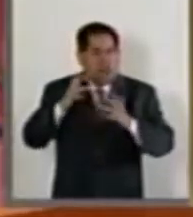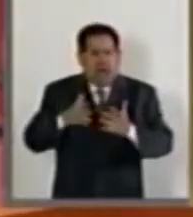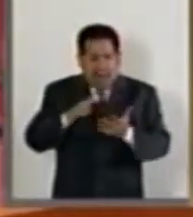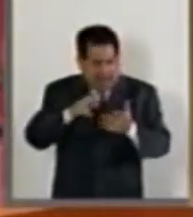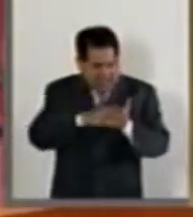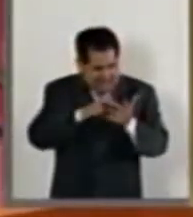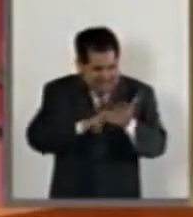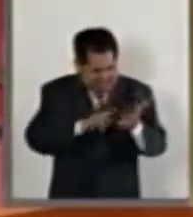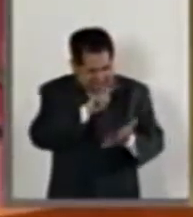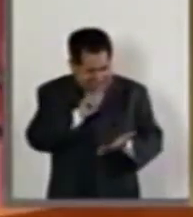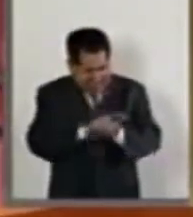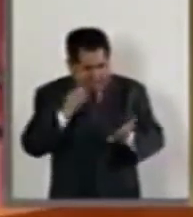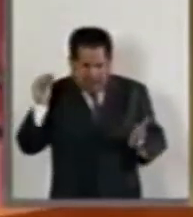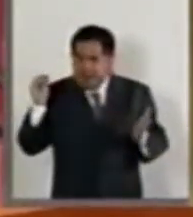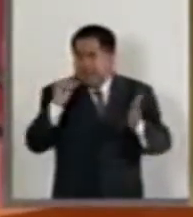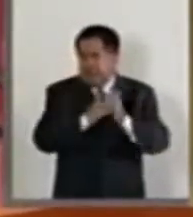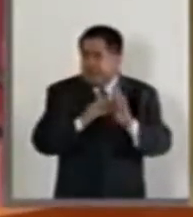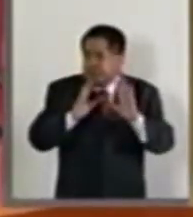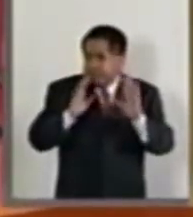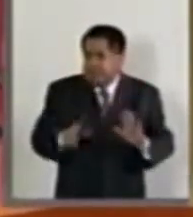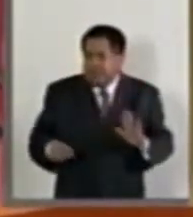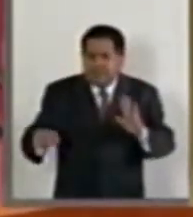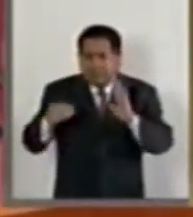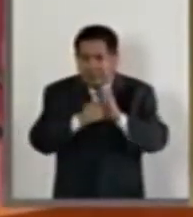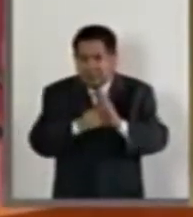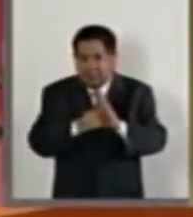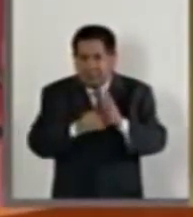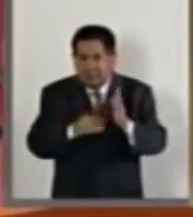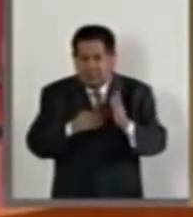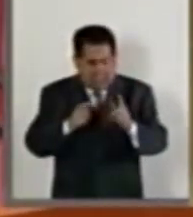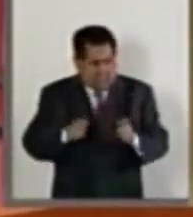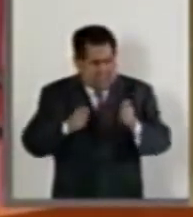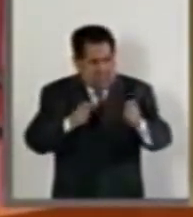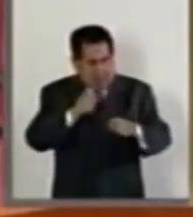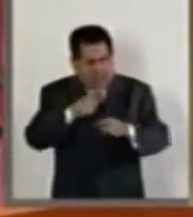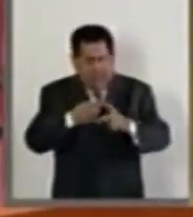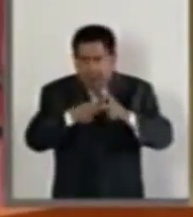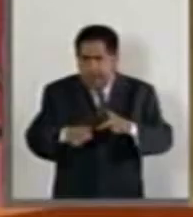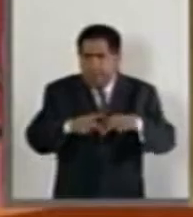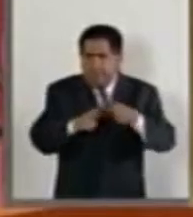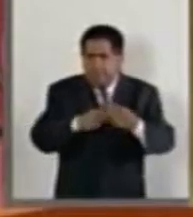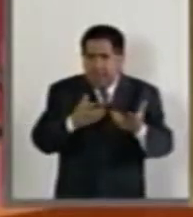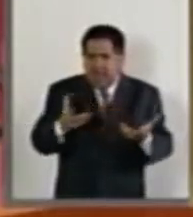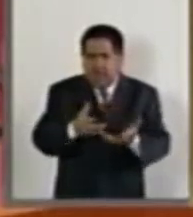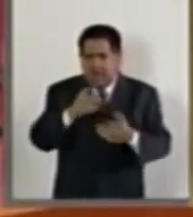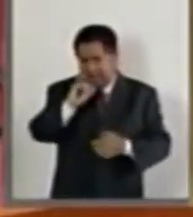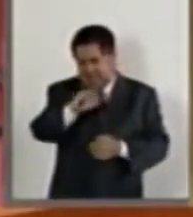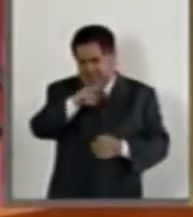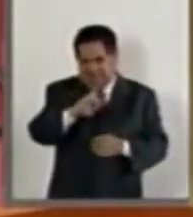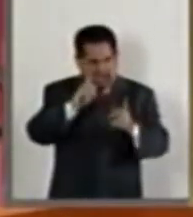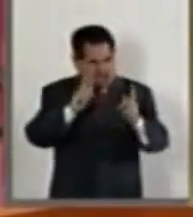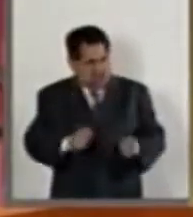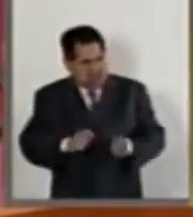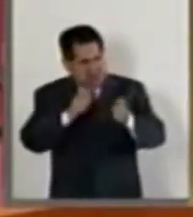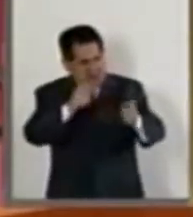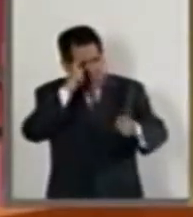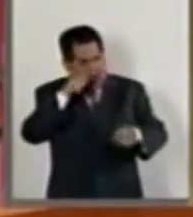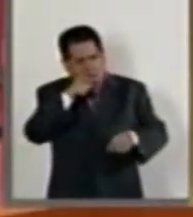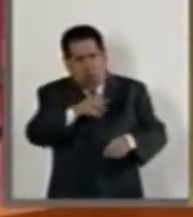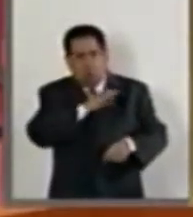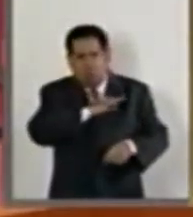reforma. Nosotros hicimos, le dimos nacimiento, parimos al INE, le dimos